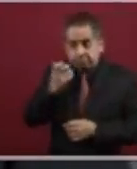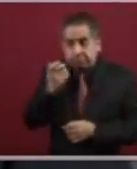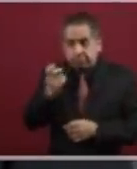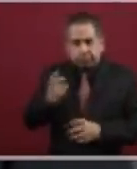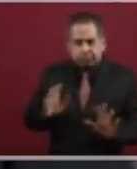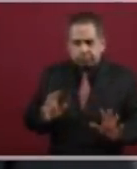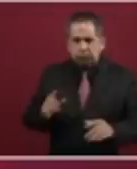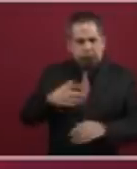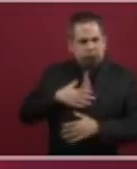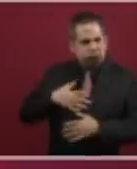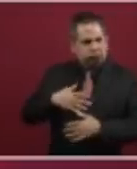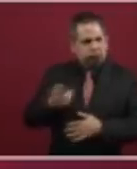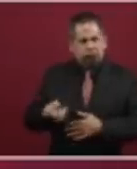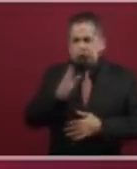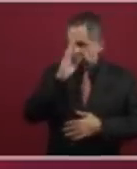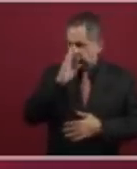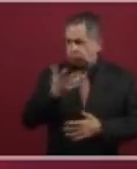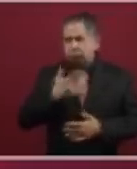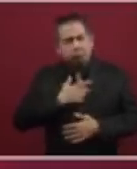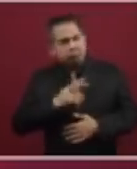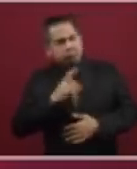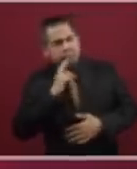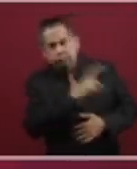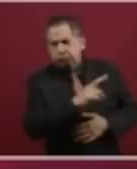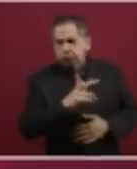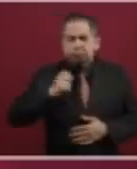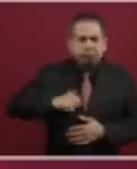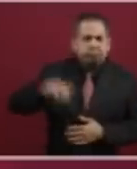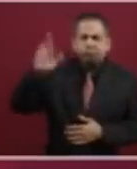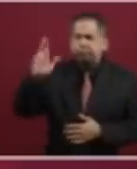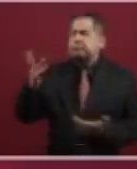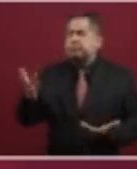contestamos? Levanten la mano.